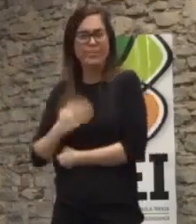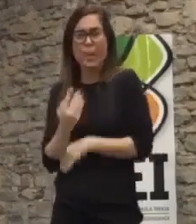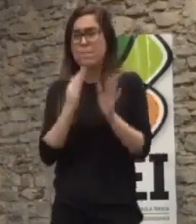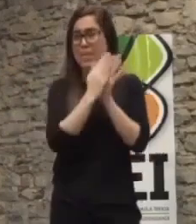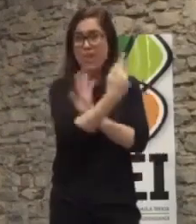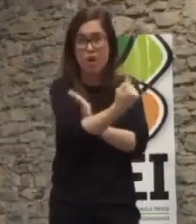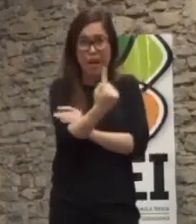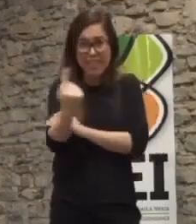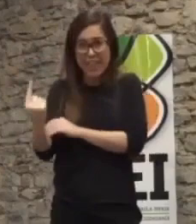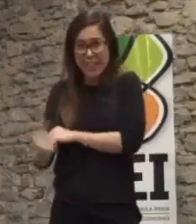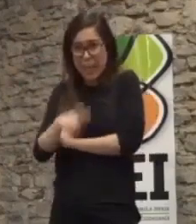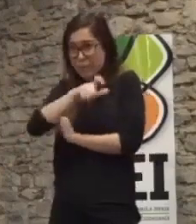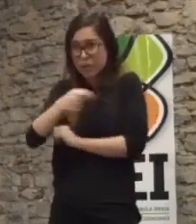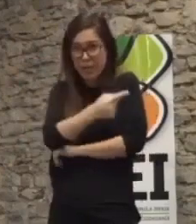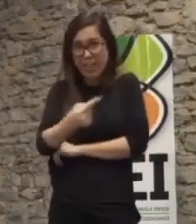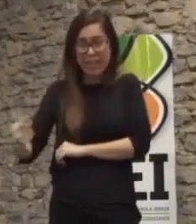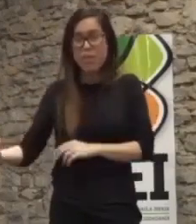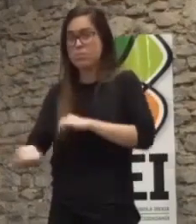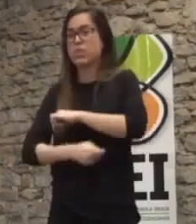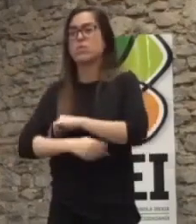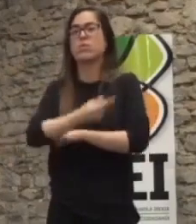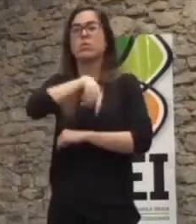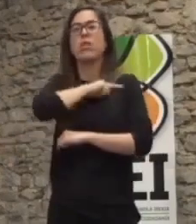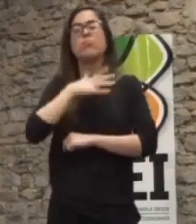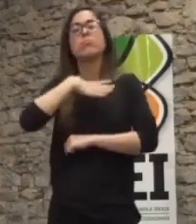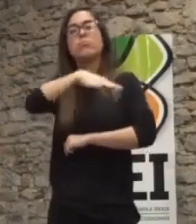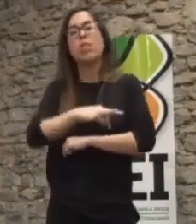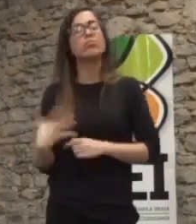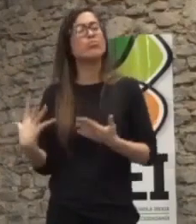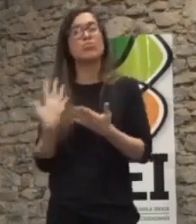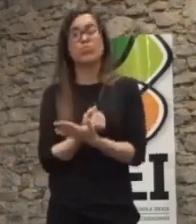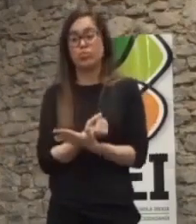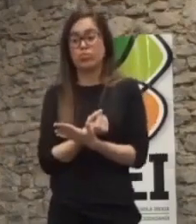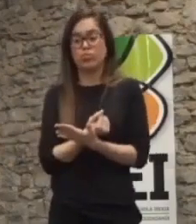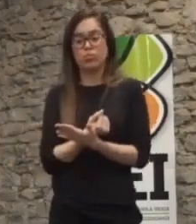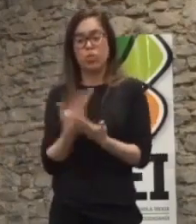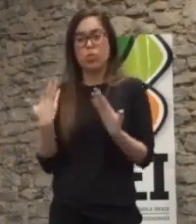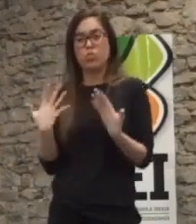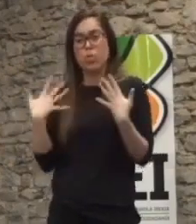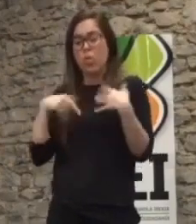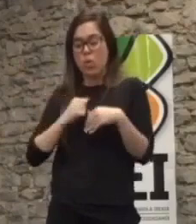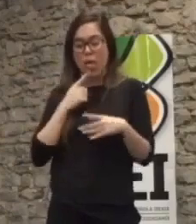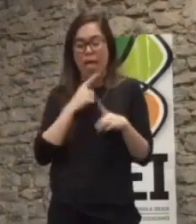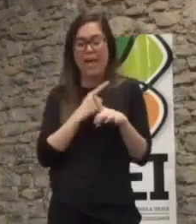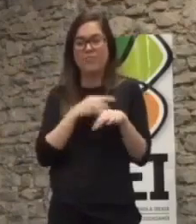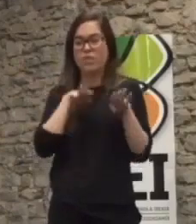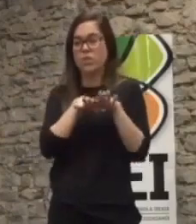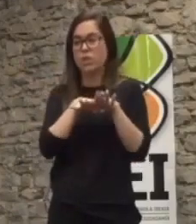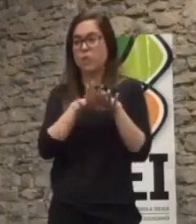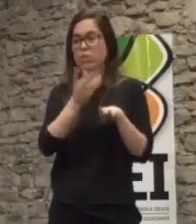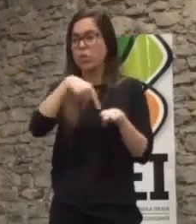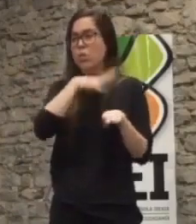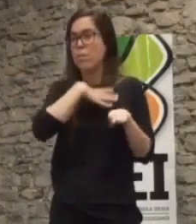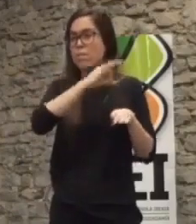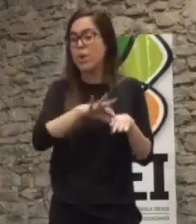de Vitoria-Gasteiz, de poder llevar todo este aprendizaje que contienen las redes de agentes antirrumores a nuestros